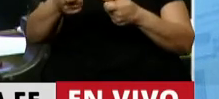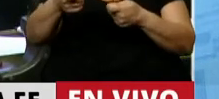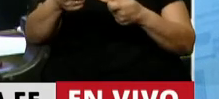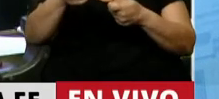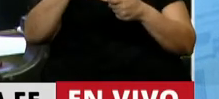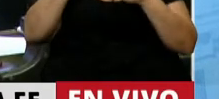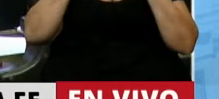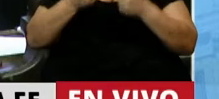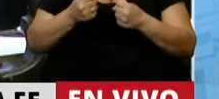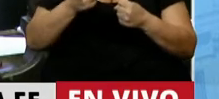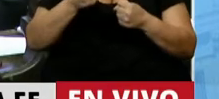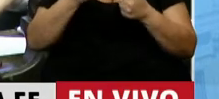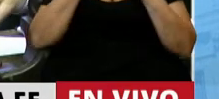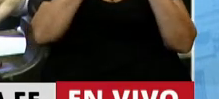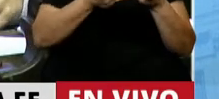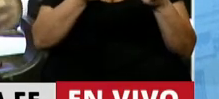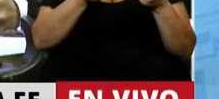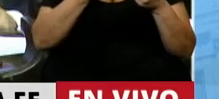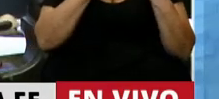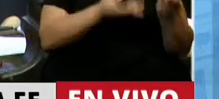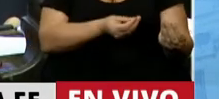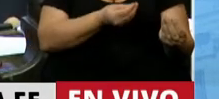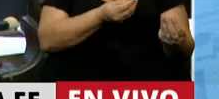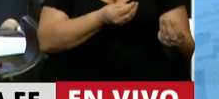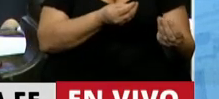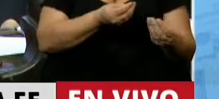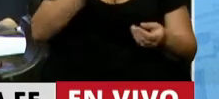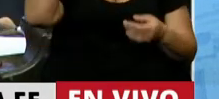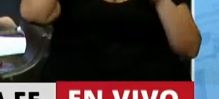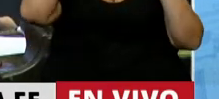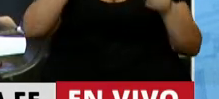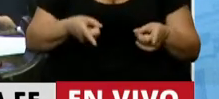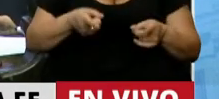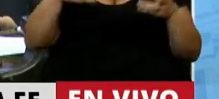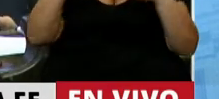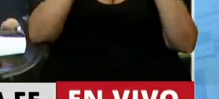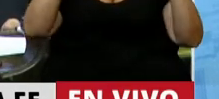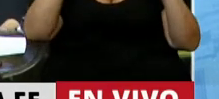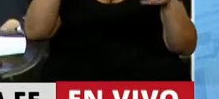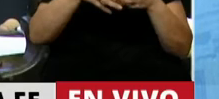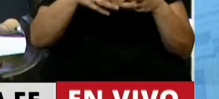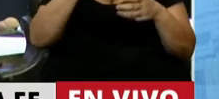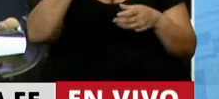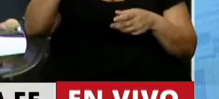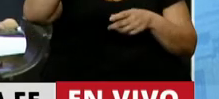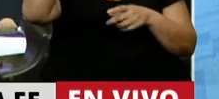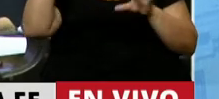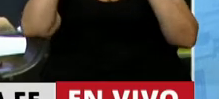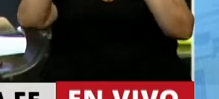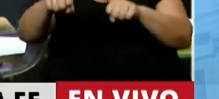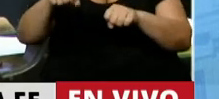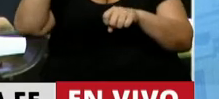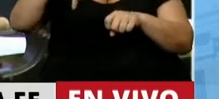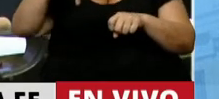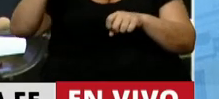apoyó y se puso fervientemente a disposición, cuando también en nombre del peronismo se estatizaba